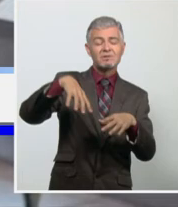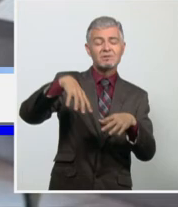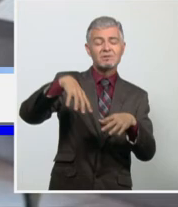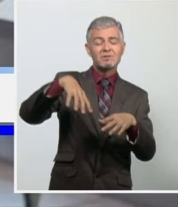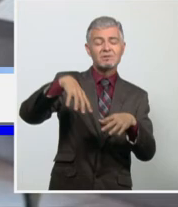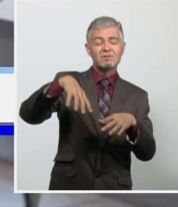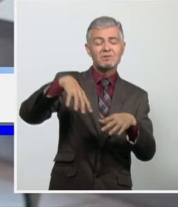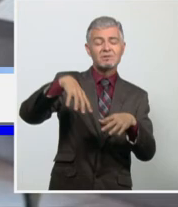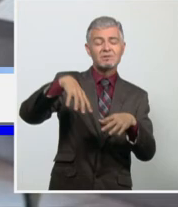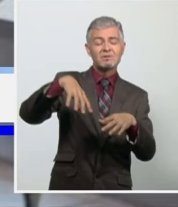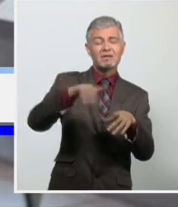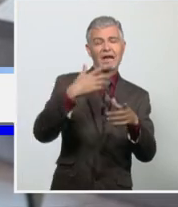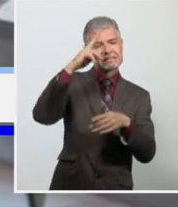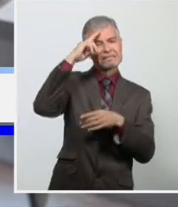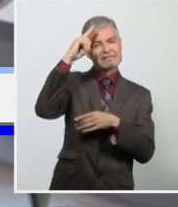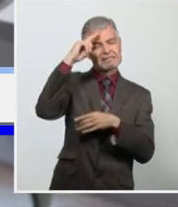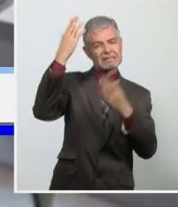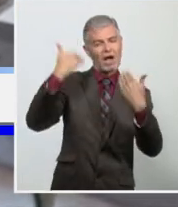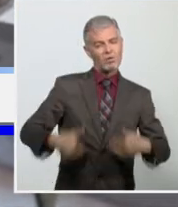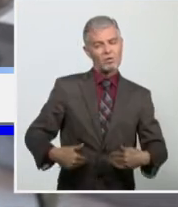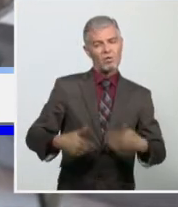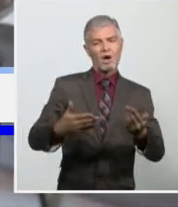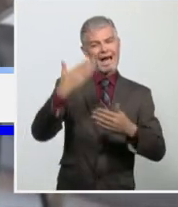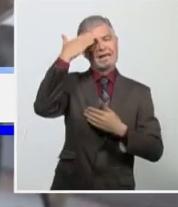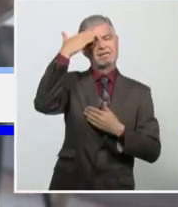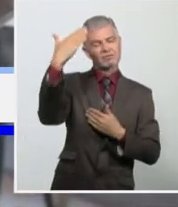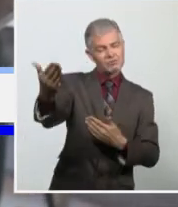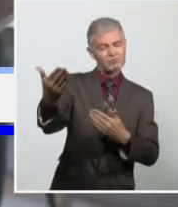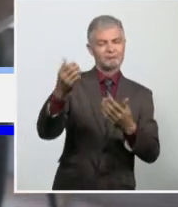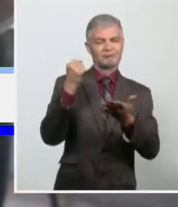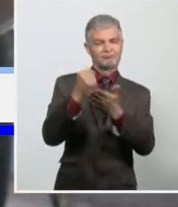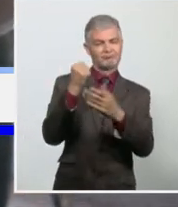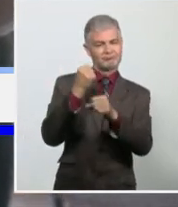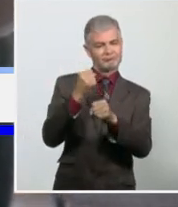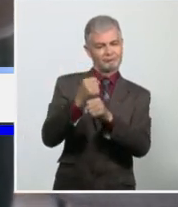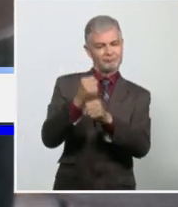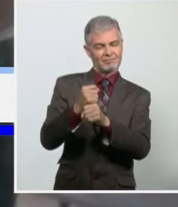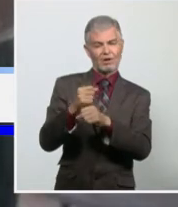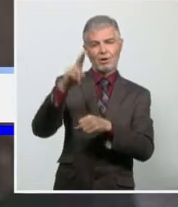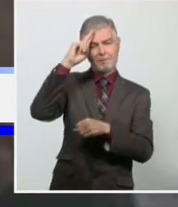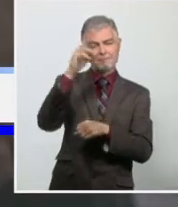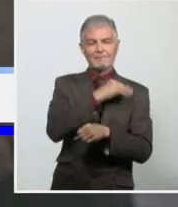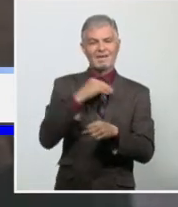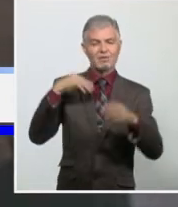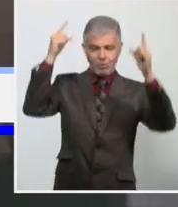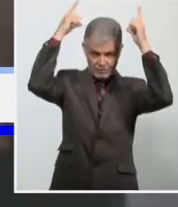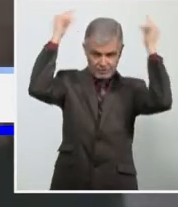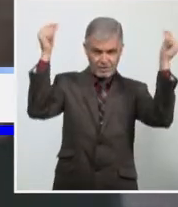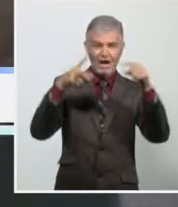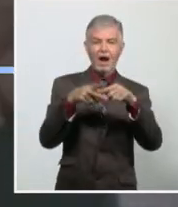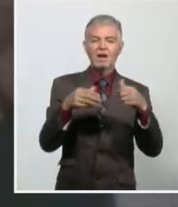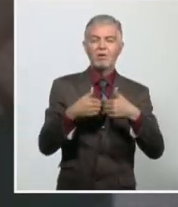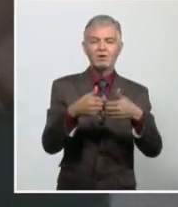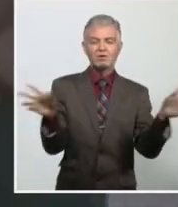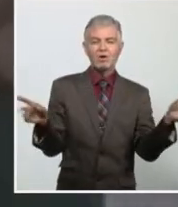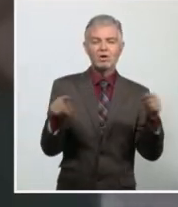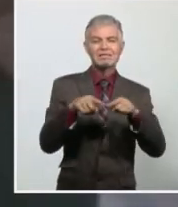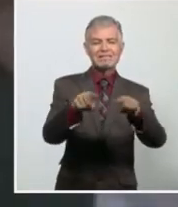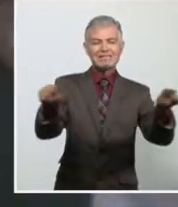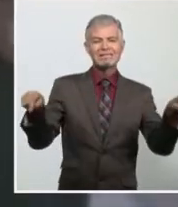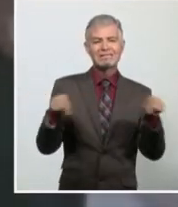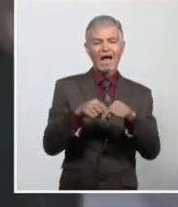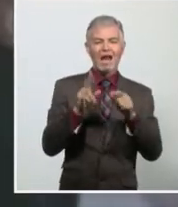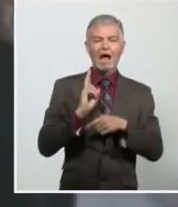agradeció la labor solidaria de los médicos y enfermeros cubanos como parte de la inauguración de la sala de emergencias del hospital regional